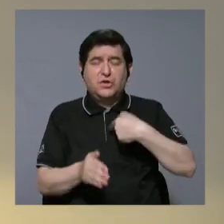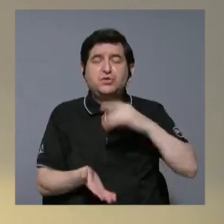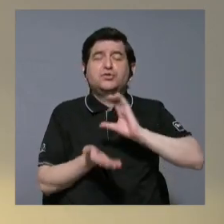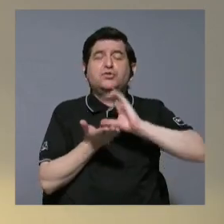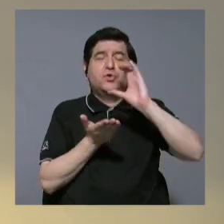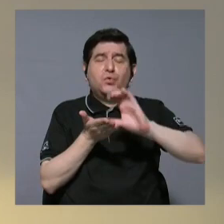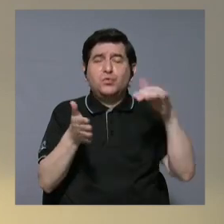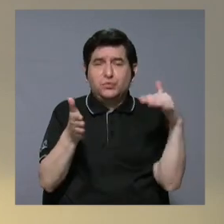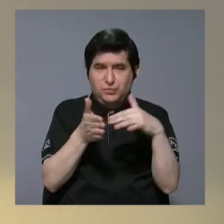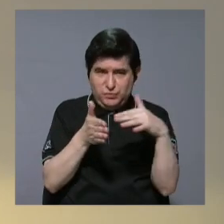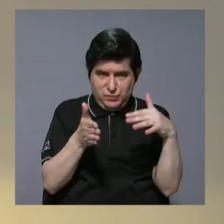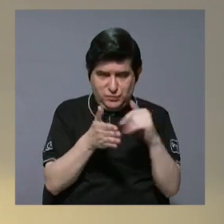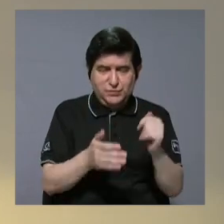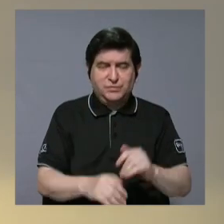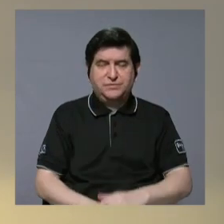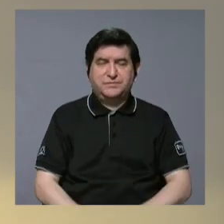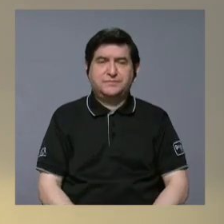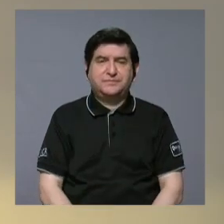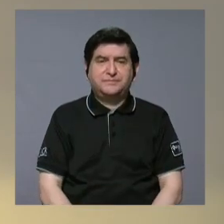curso de